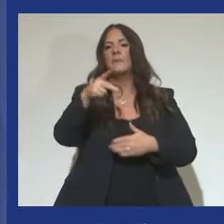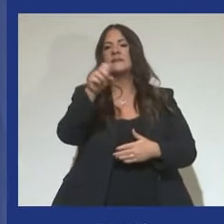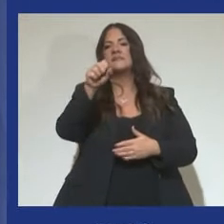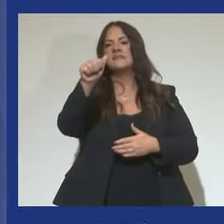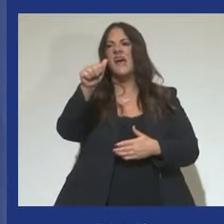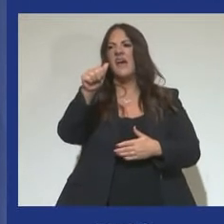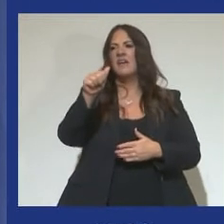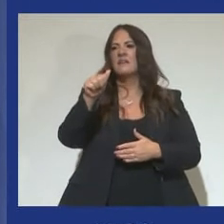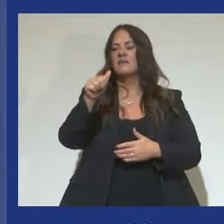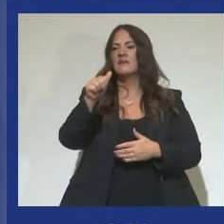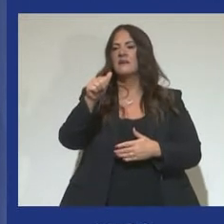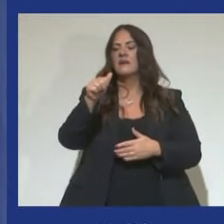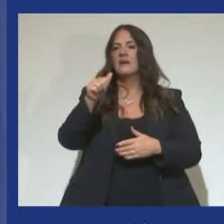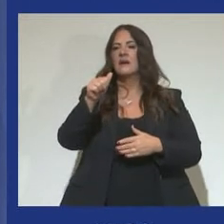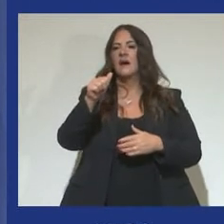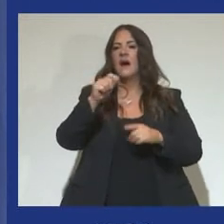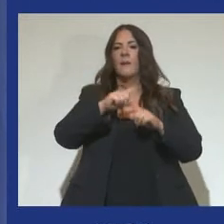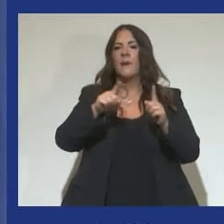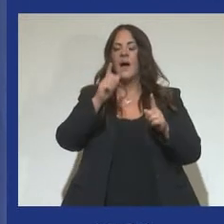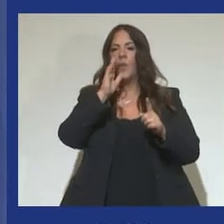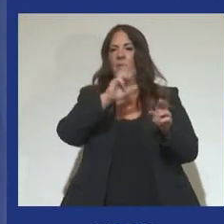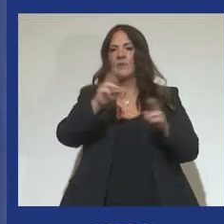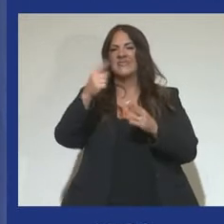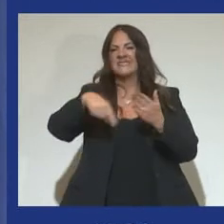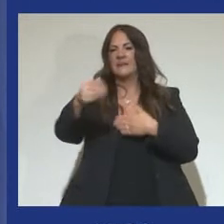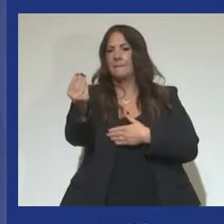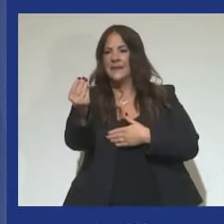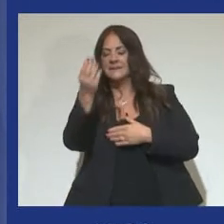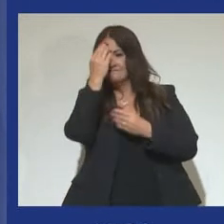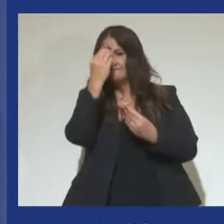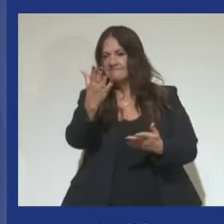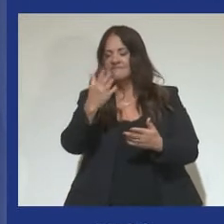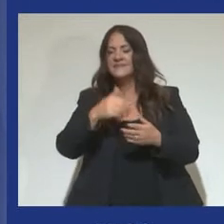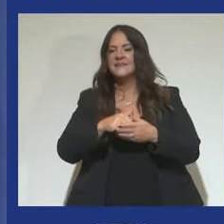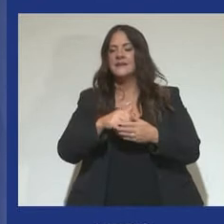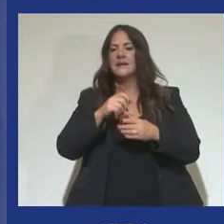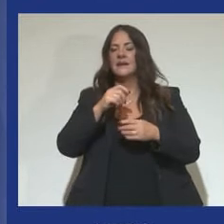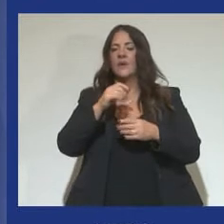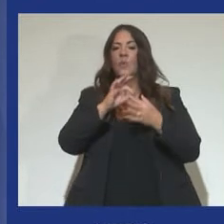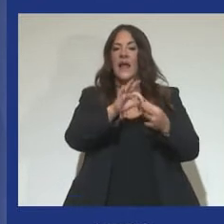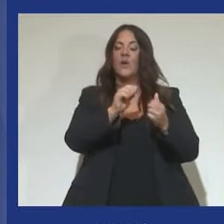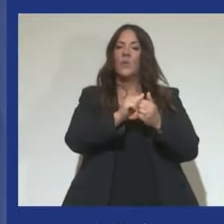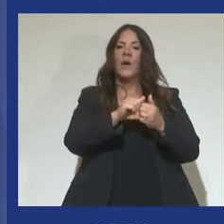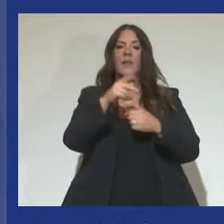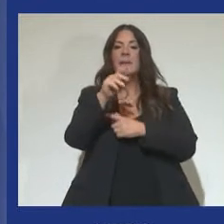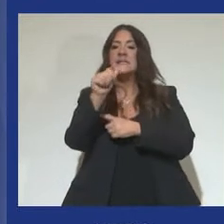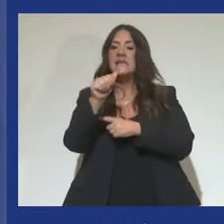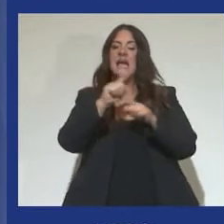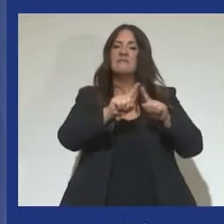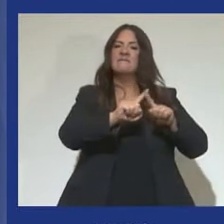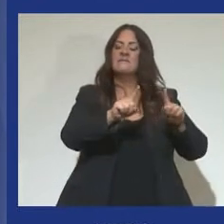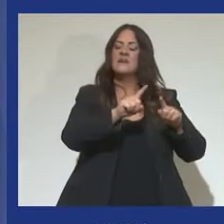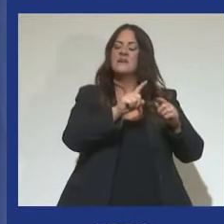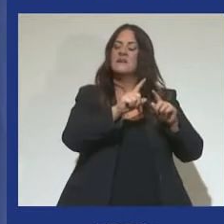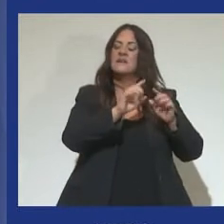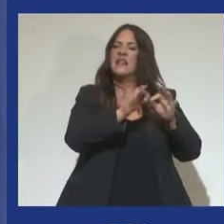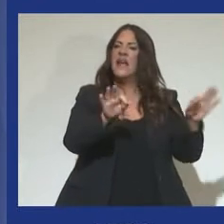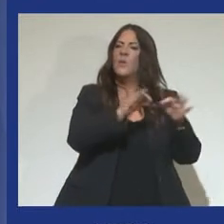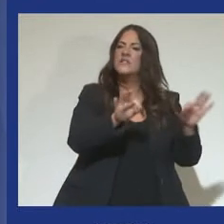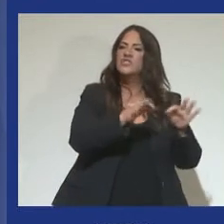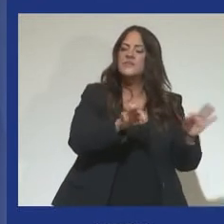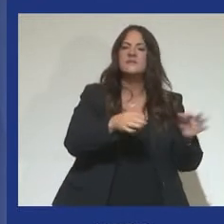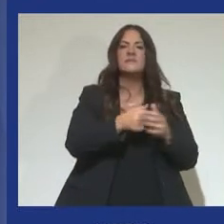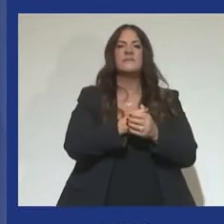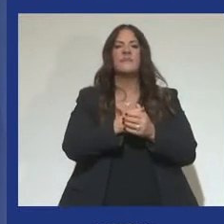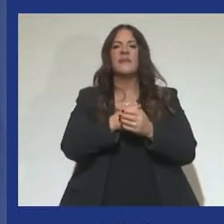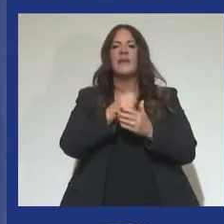nuevos mensajes de interés público pero también quiero que sepan y que vean cómo lo hacemos nosotros en el idioma pero también quiero darles un